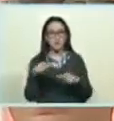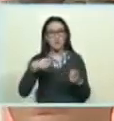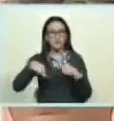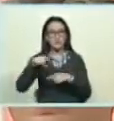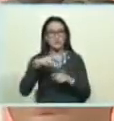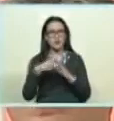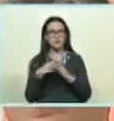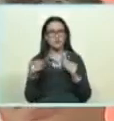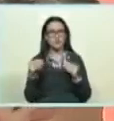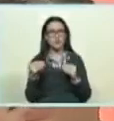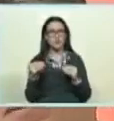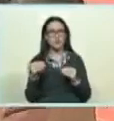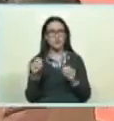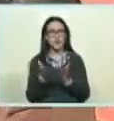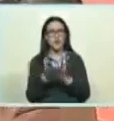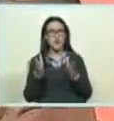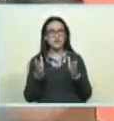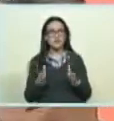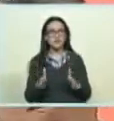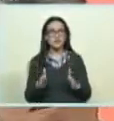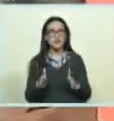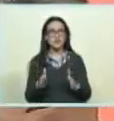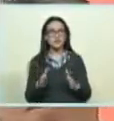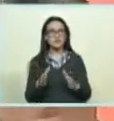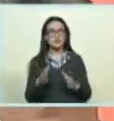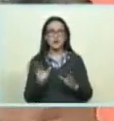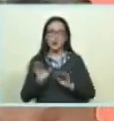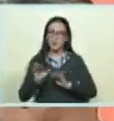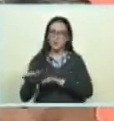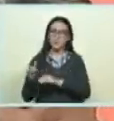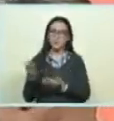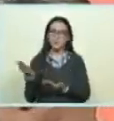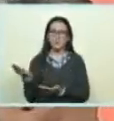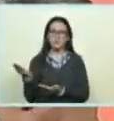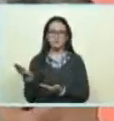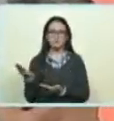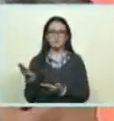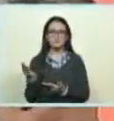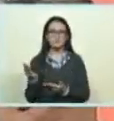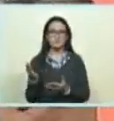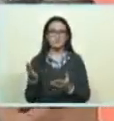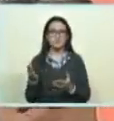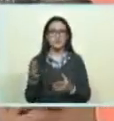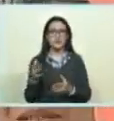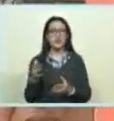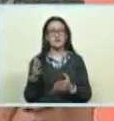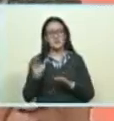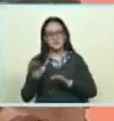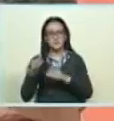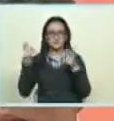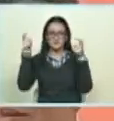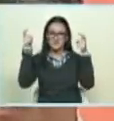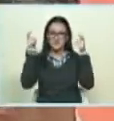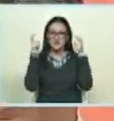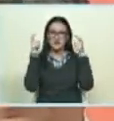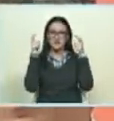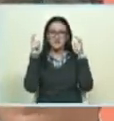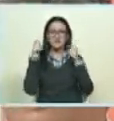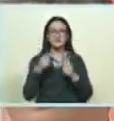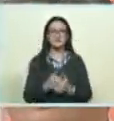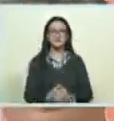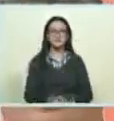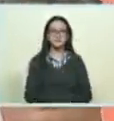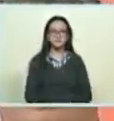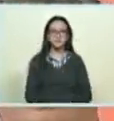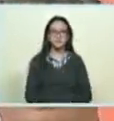Maduro. Unos estudiantes, presidente, que estamos con usted, que estamos con nuestro comandante eterno, Hugo Rafael Chávez